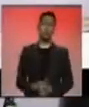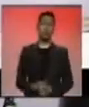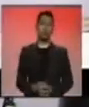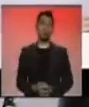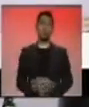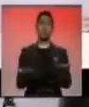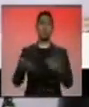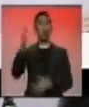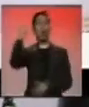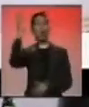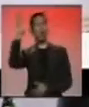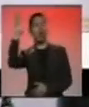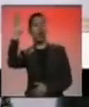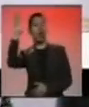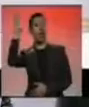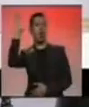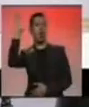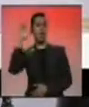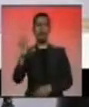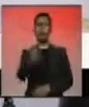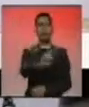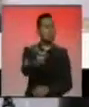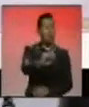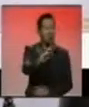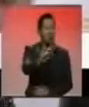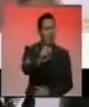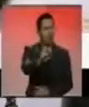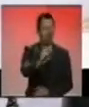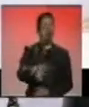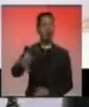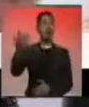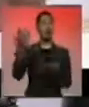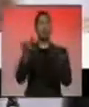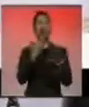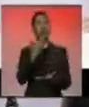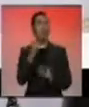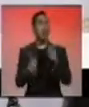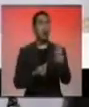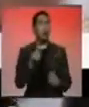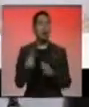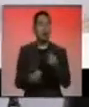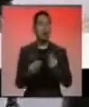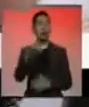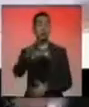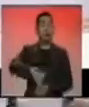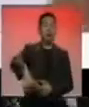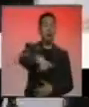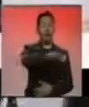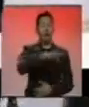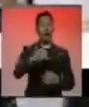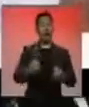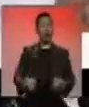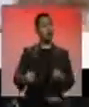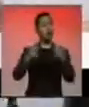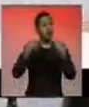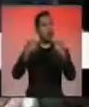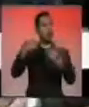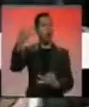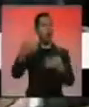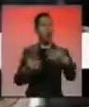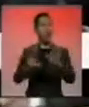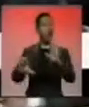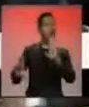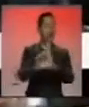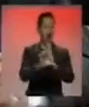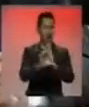el discurso político, fortalezcamos la democracia del desdiscurso jurídico. De otro